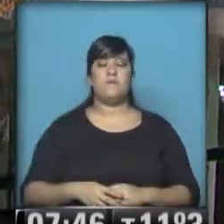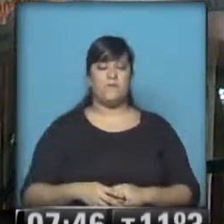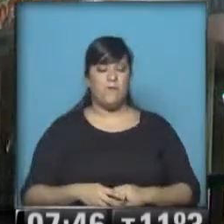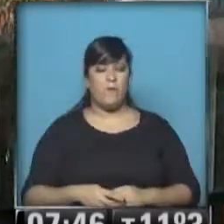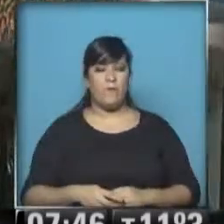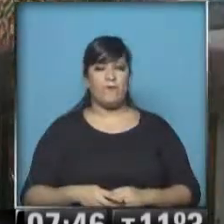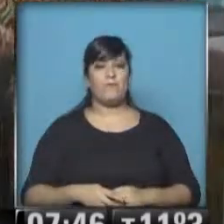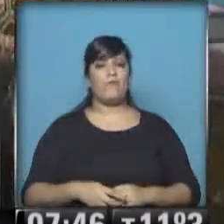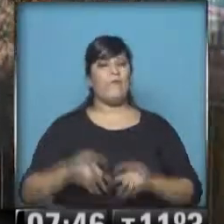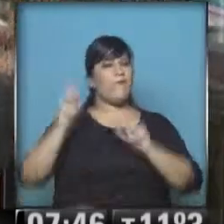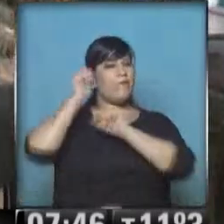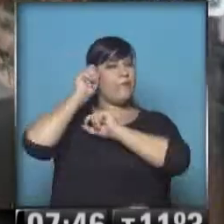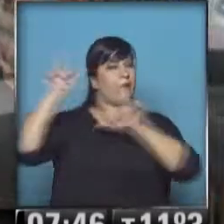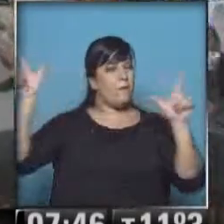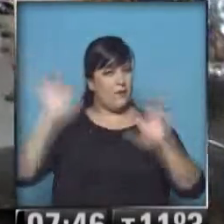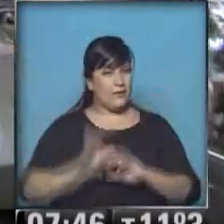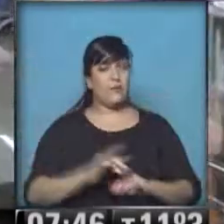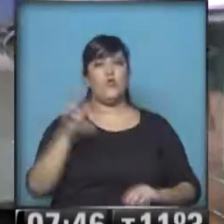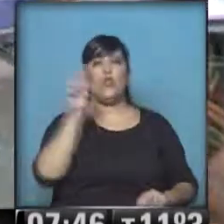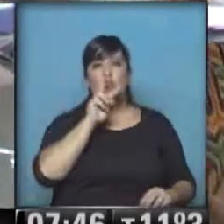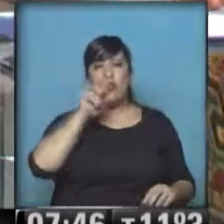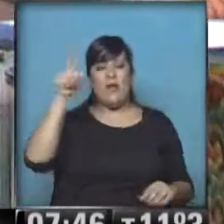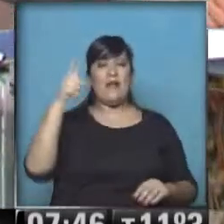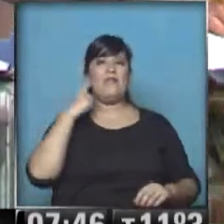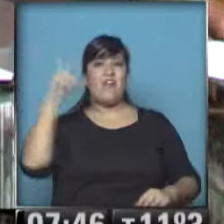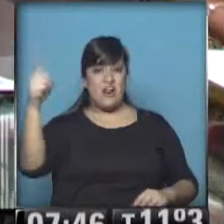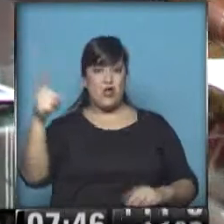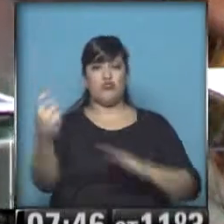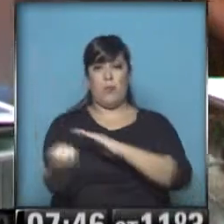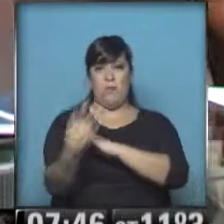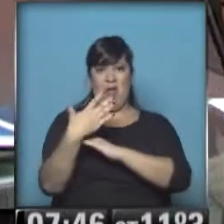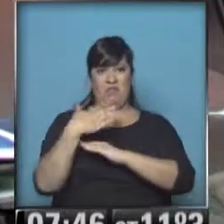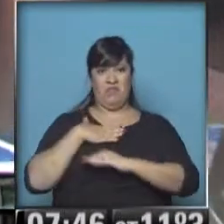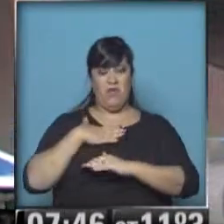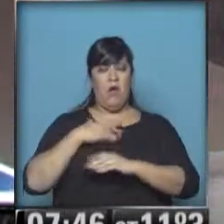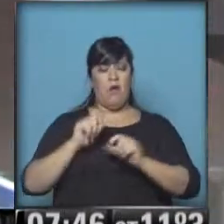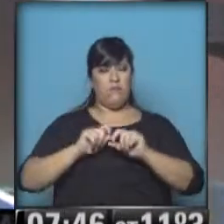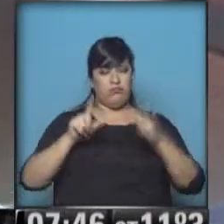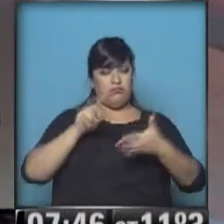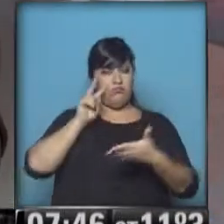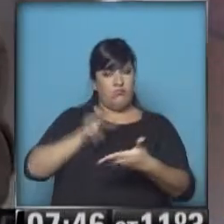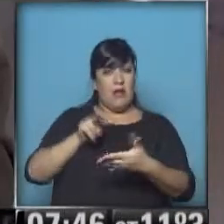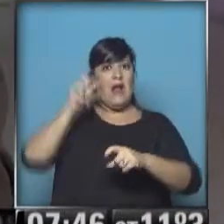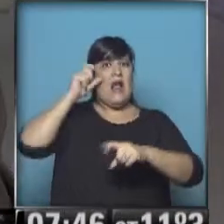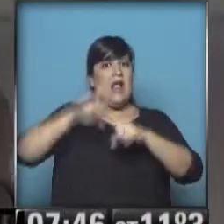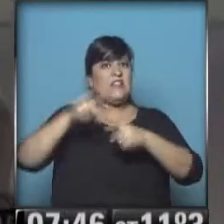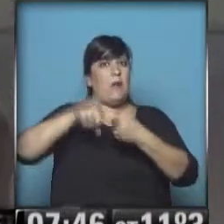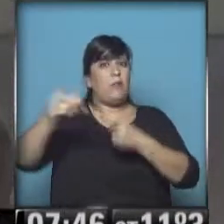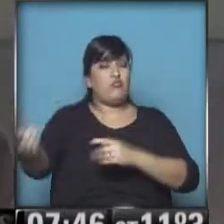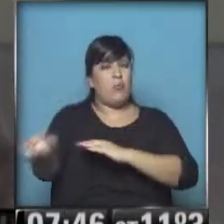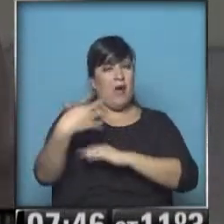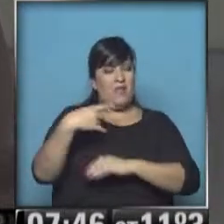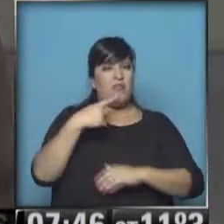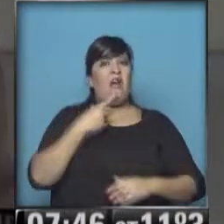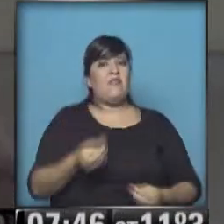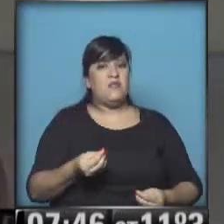Hay que imaginarse la escena. Una mujer en Entre Ríos recibe un mensaje de texto, lo abre y es de su ex esposo. ¿Qué dice el mismo? No